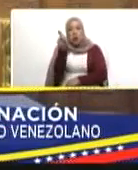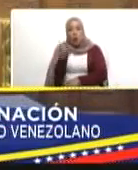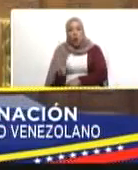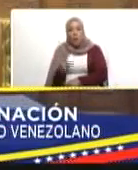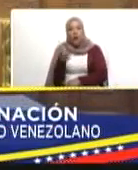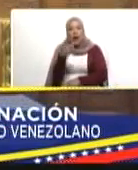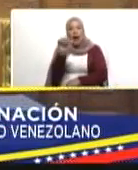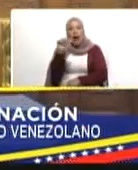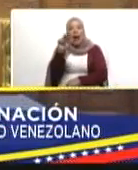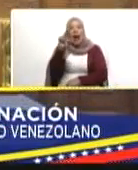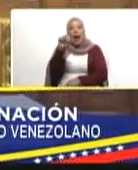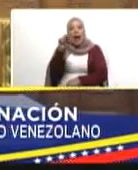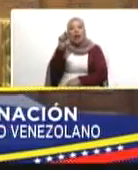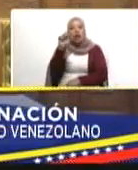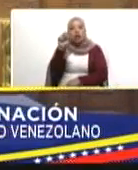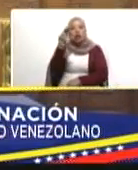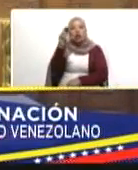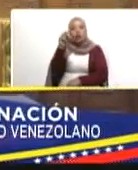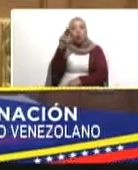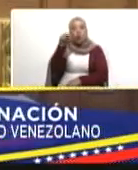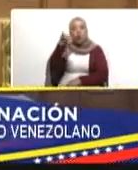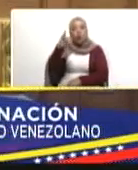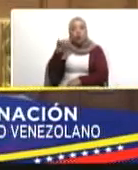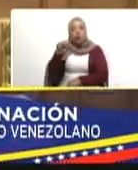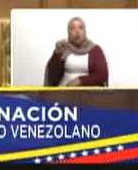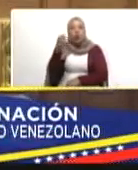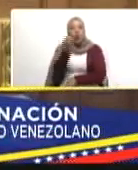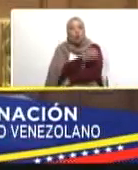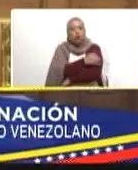él dijo que tenían militares y que iban a